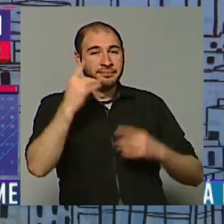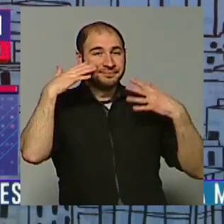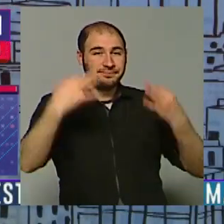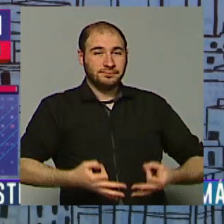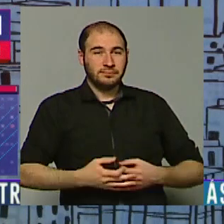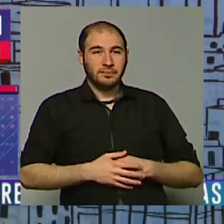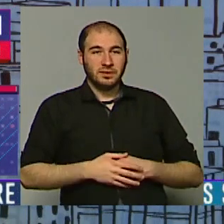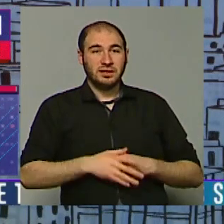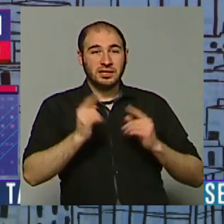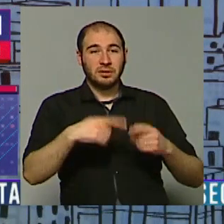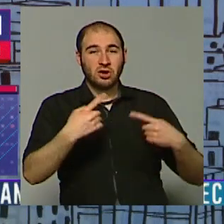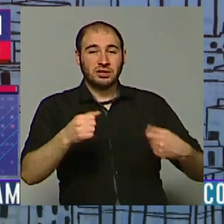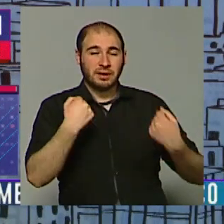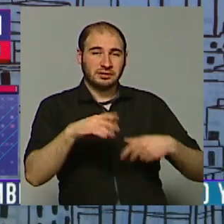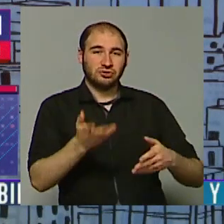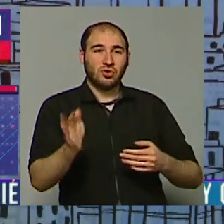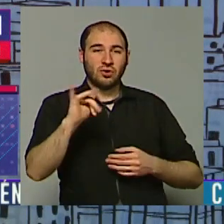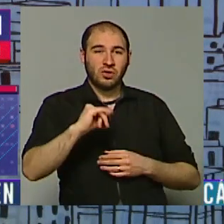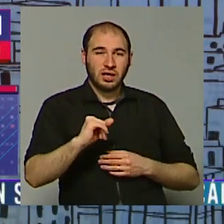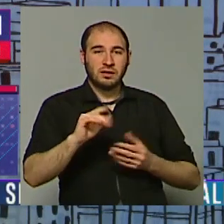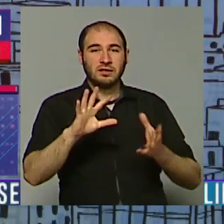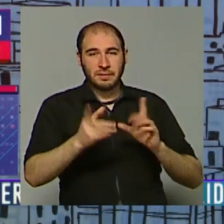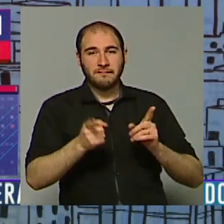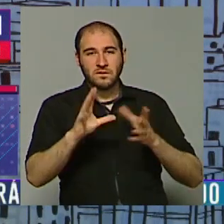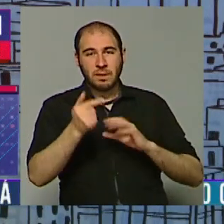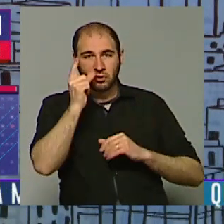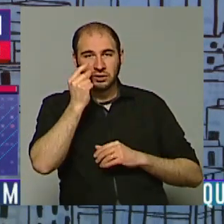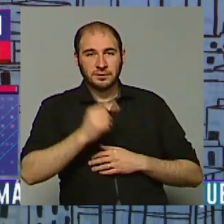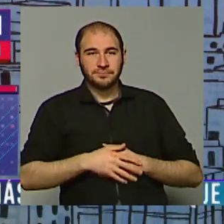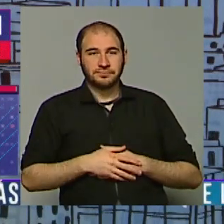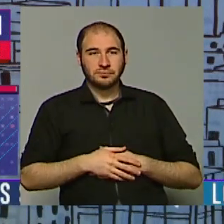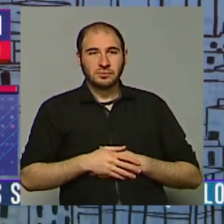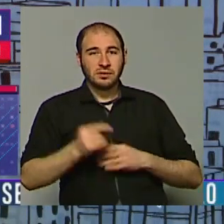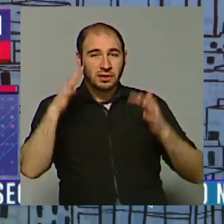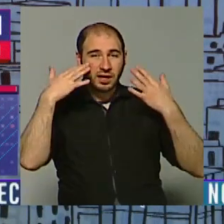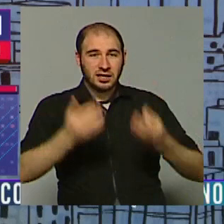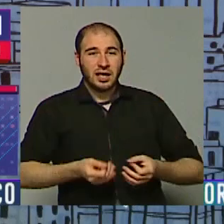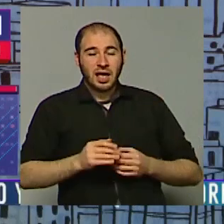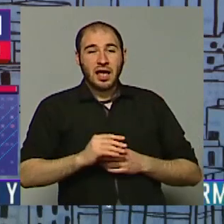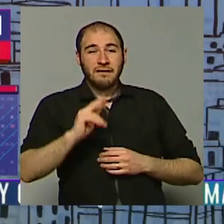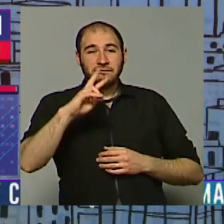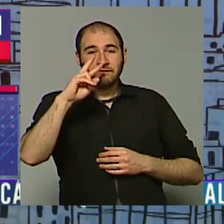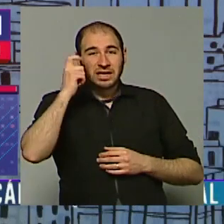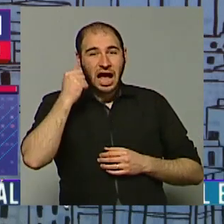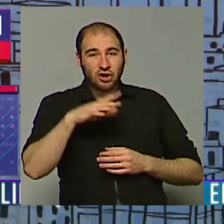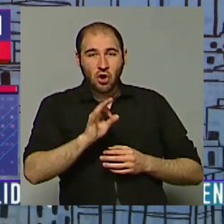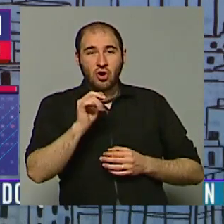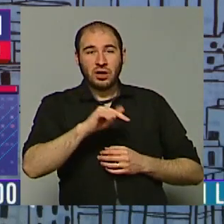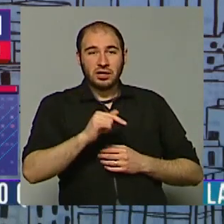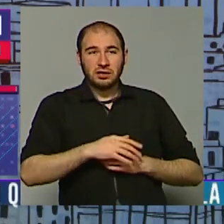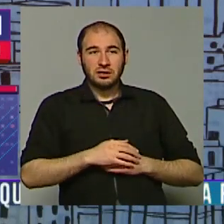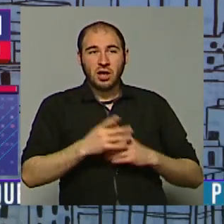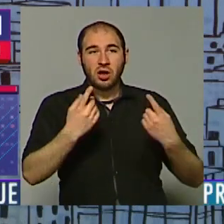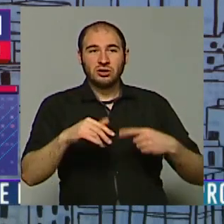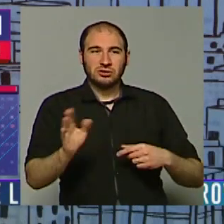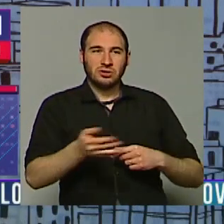ética como una práctica cotidiana como una actitud política. Bien, en tanto ética, el veganismo comparte algo con